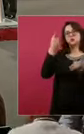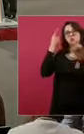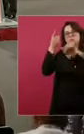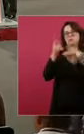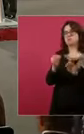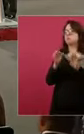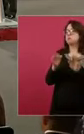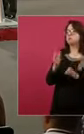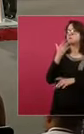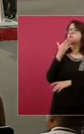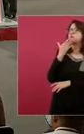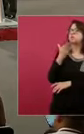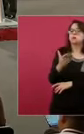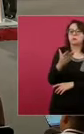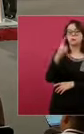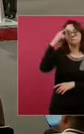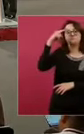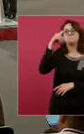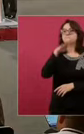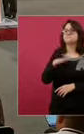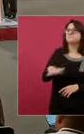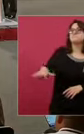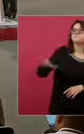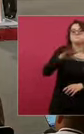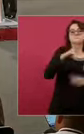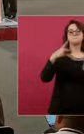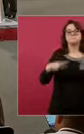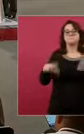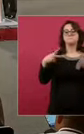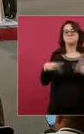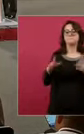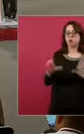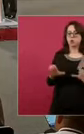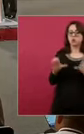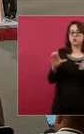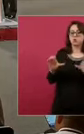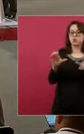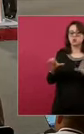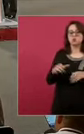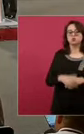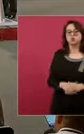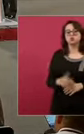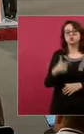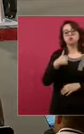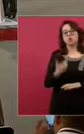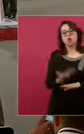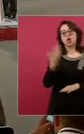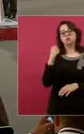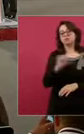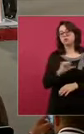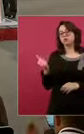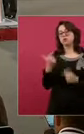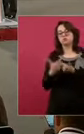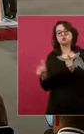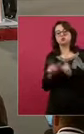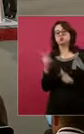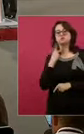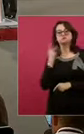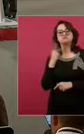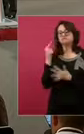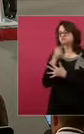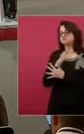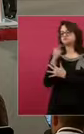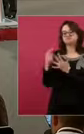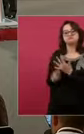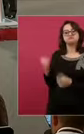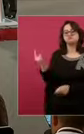lo que es cuidar el bienestar de los ciudadanos, dado que anteriormente el partido pues donde estaba no cumplía con esto y ahorita